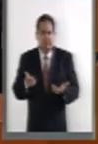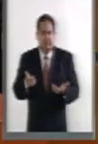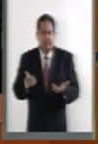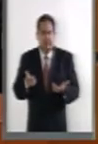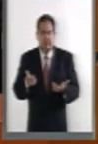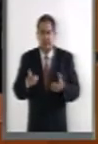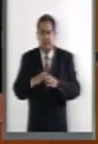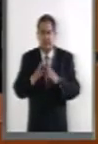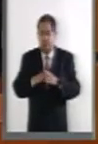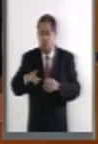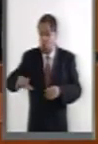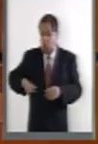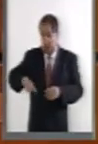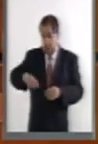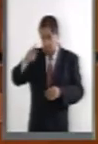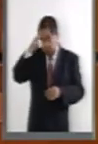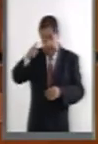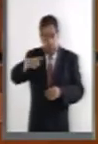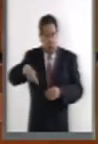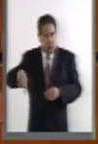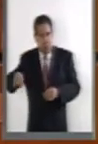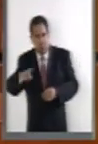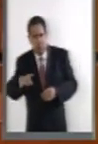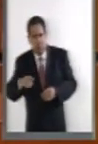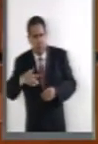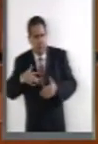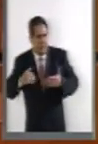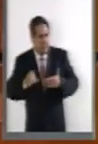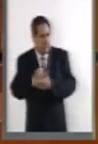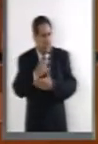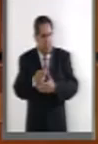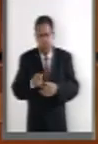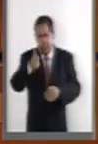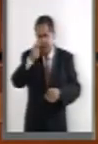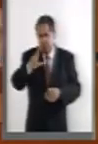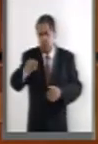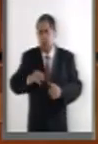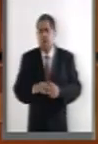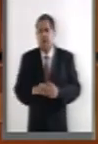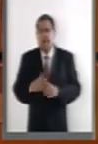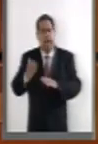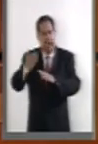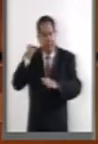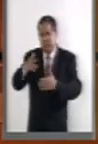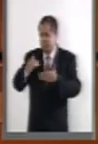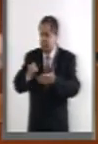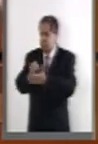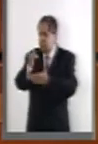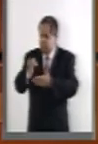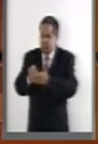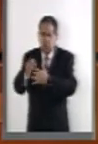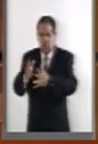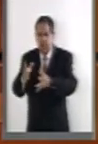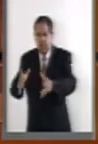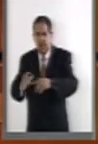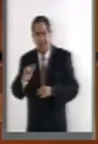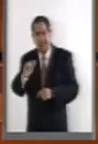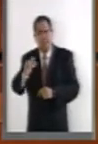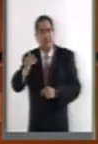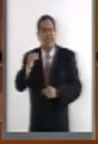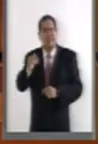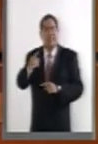como Estado mexicano, tomamos esta decisión. La hemos tomado en otras ocasiones. La más